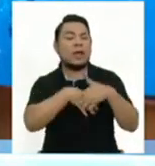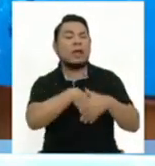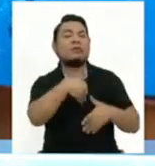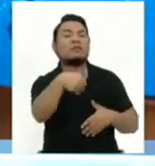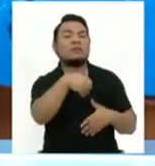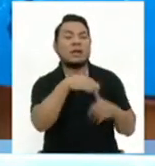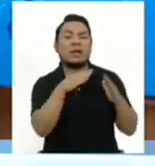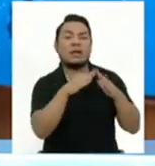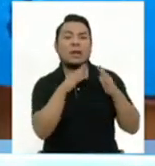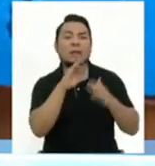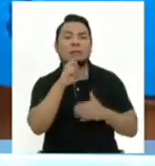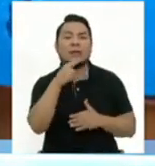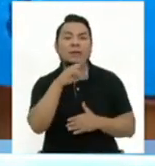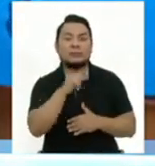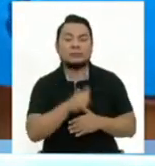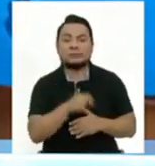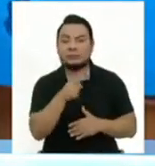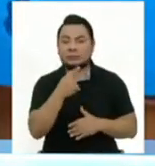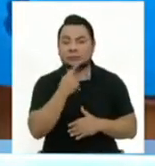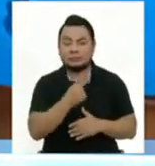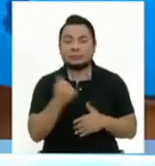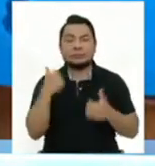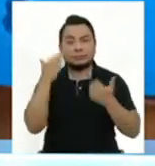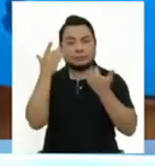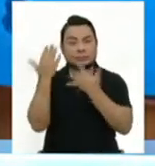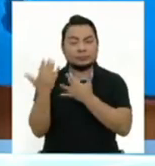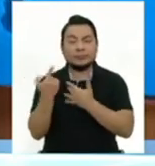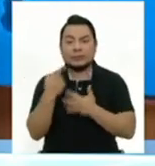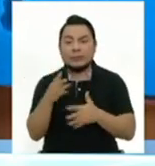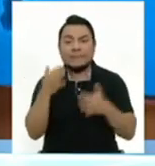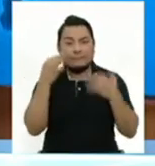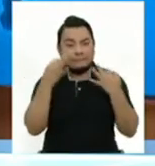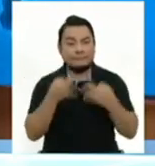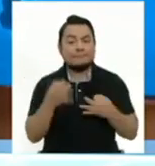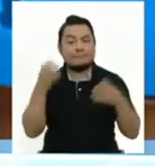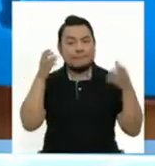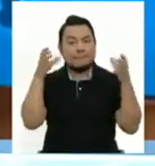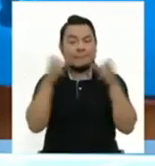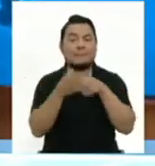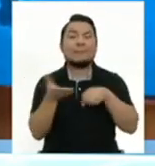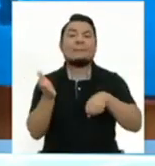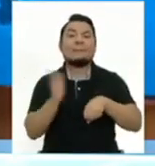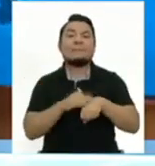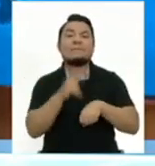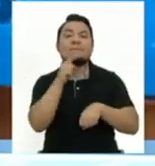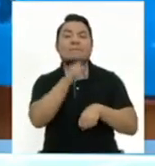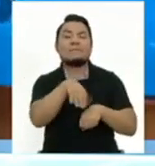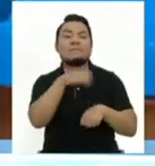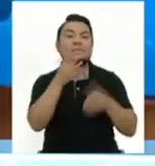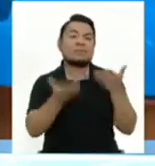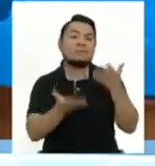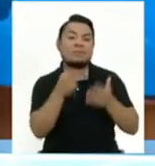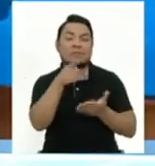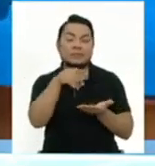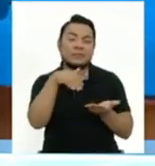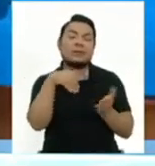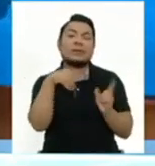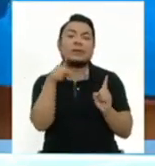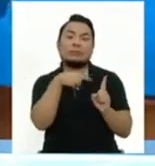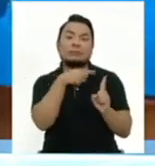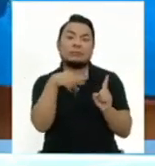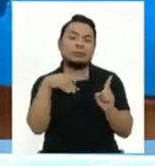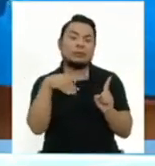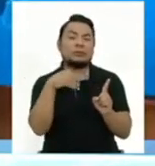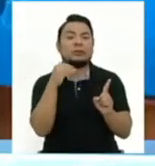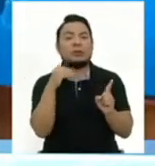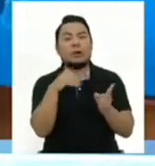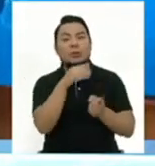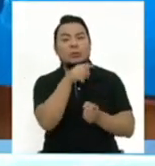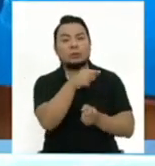de Breña. Agregó que se encuentra a la espera de lo que decida el Congreso respecto a una posible censura en su contra.